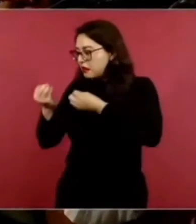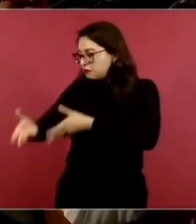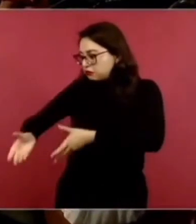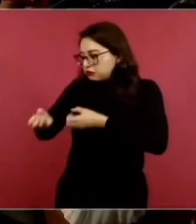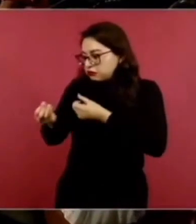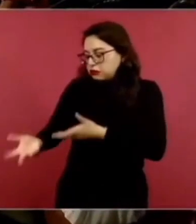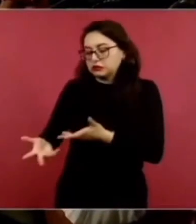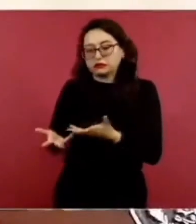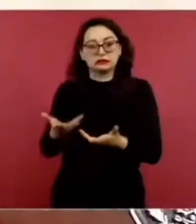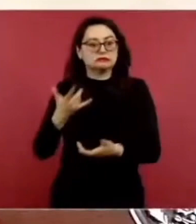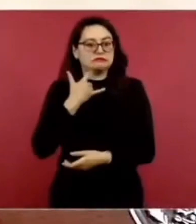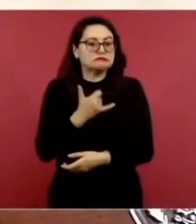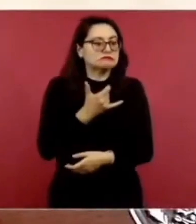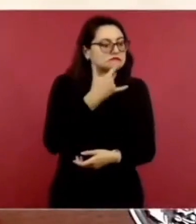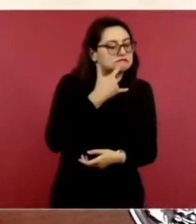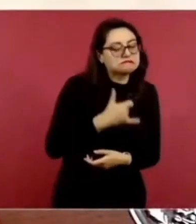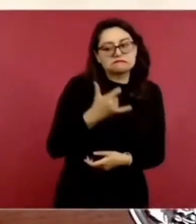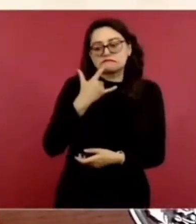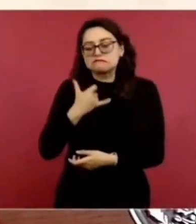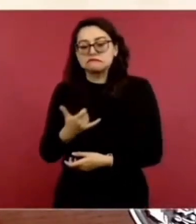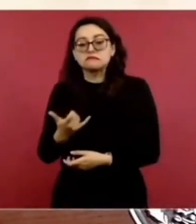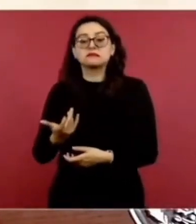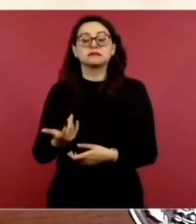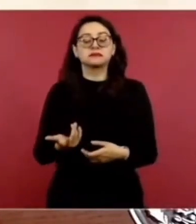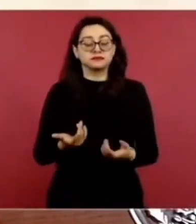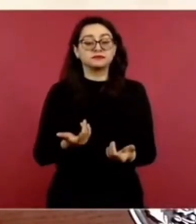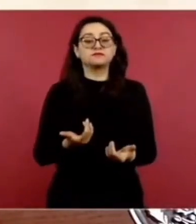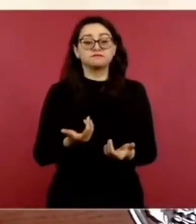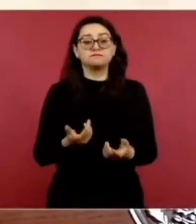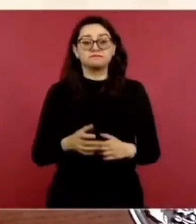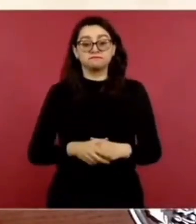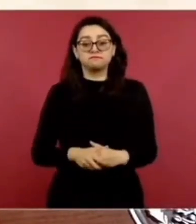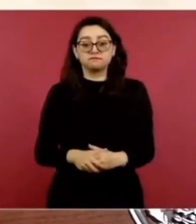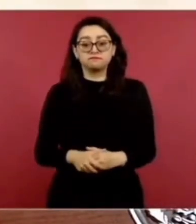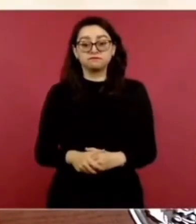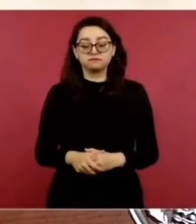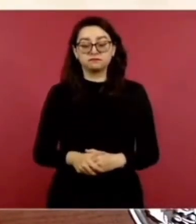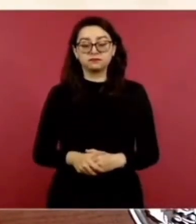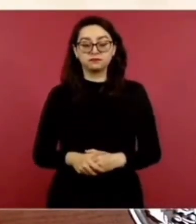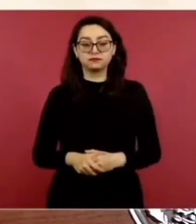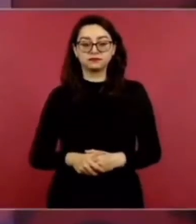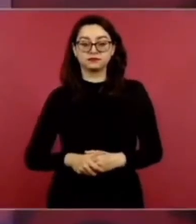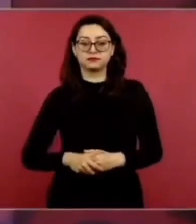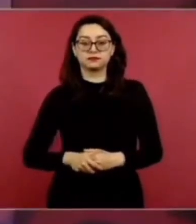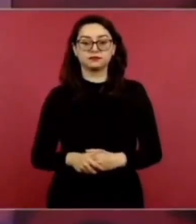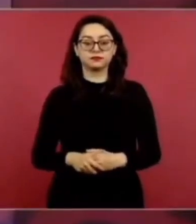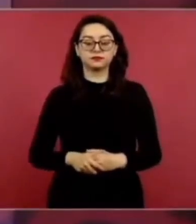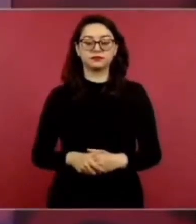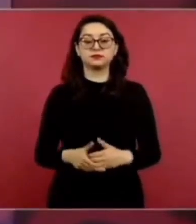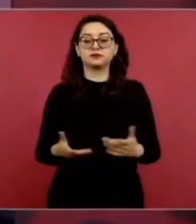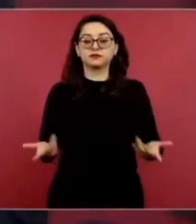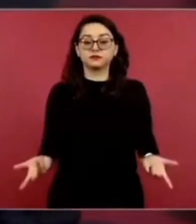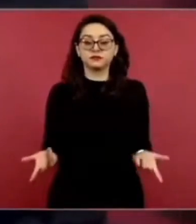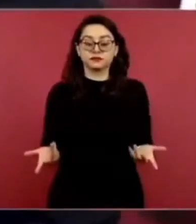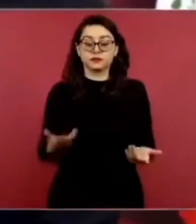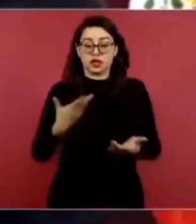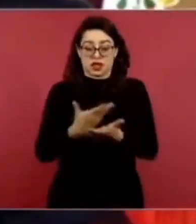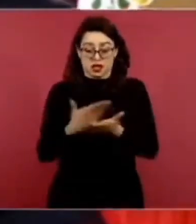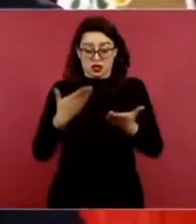su familia, a sus hijos. Entonces, ¿qué queremos ahora?